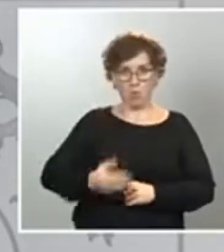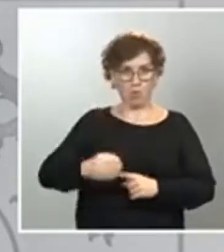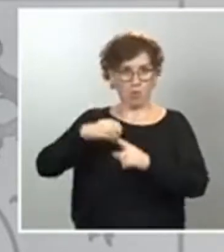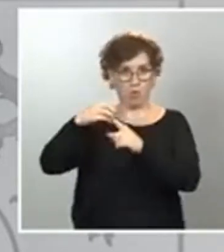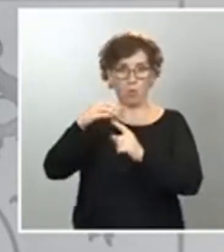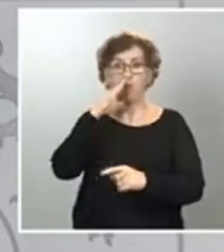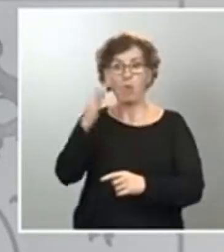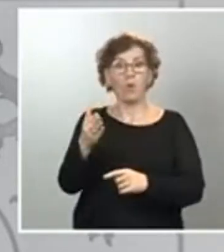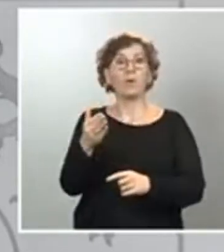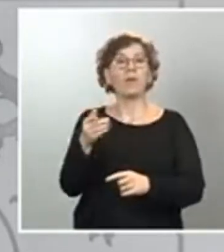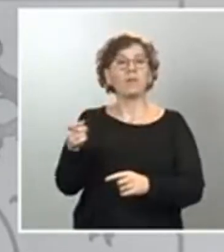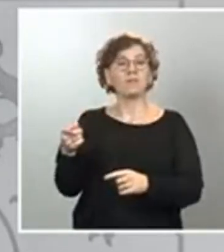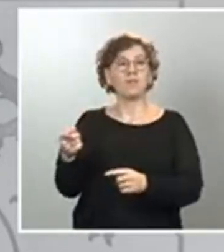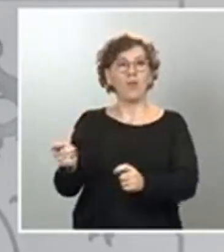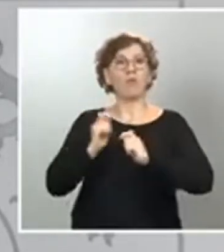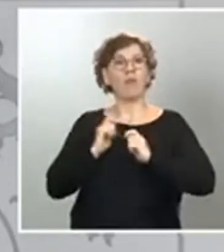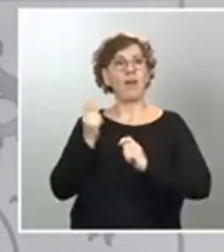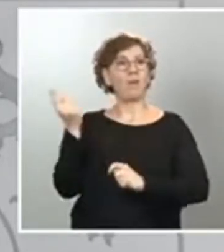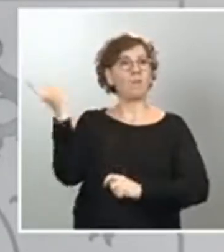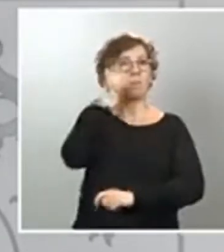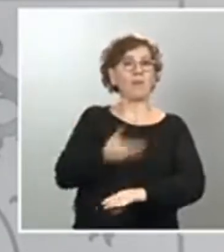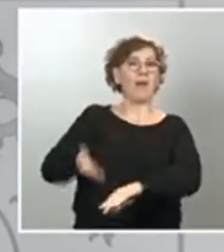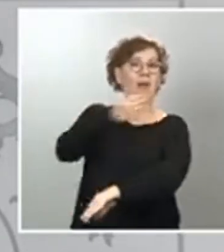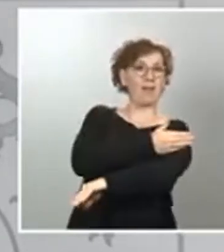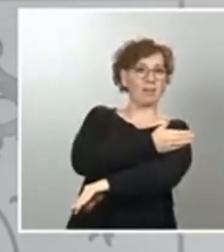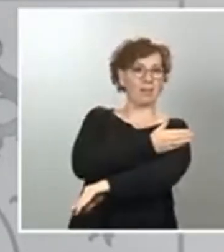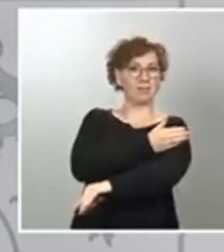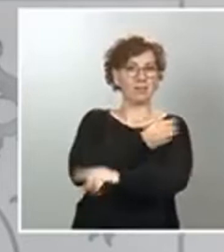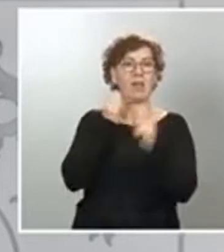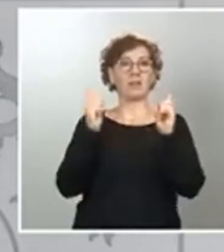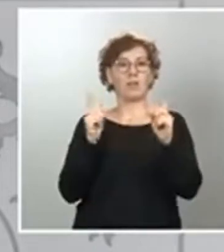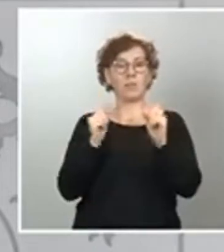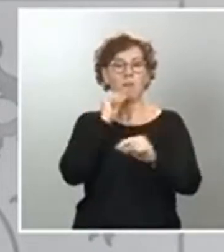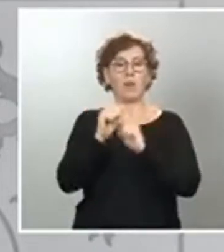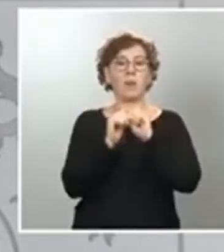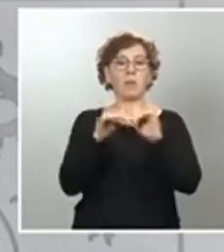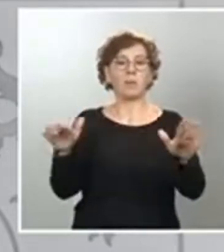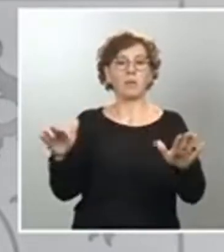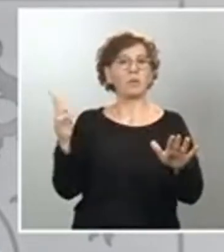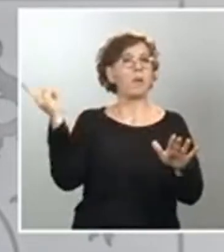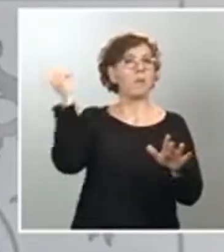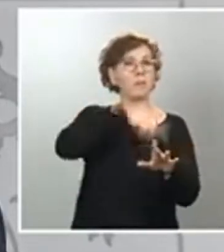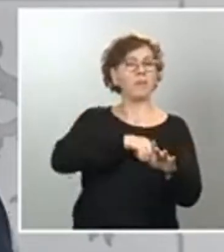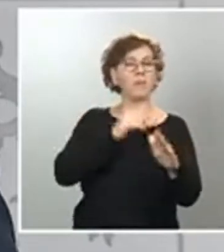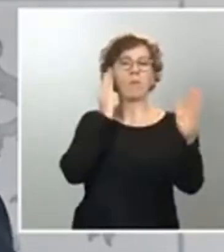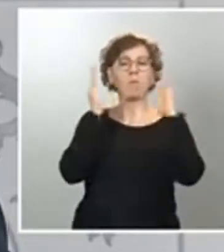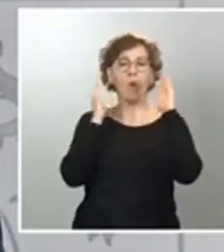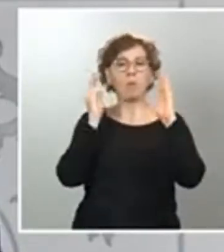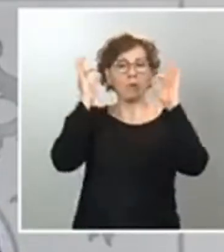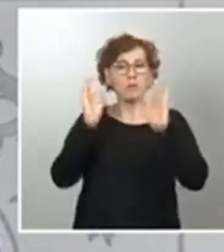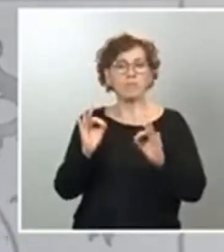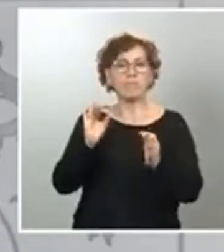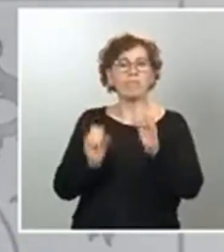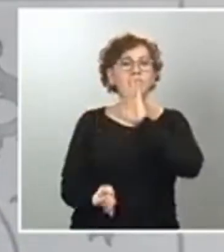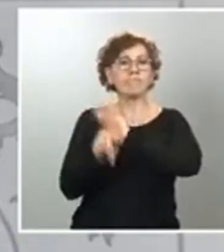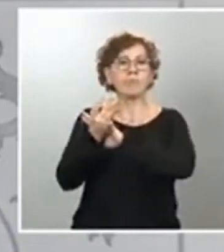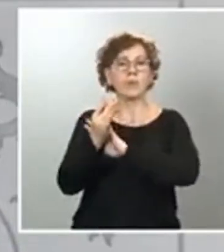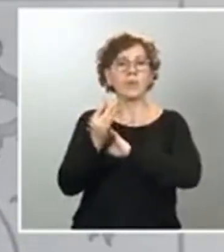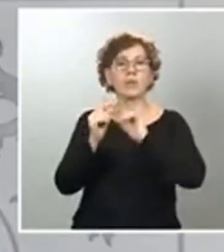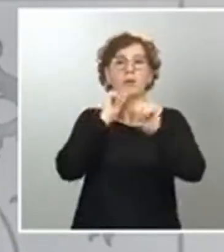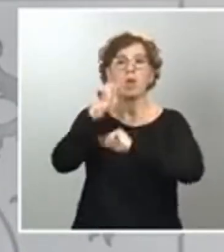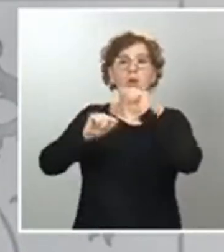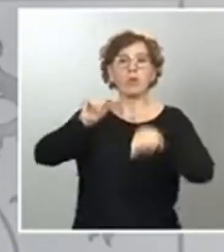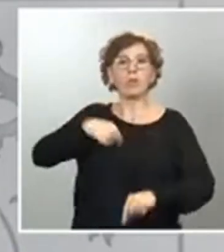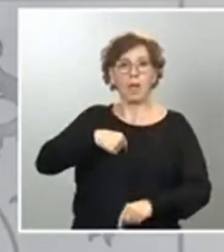anticiparnos al virus y saber exactamente el momento en el que se produce ese contagio, pero, lógicamente, además de la atención primaria, pues